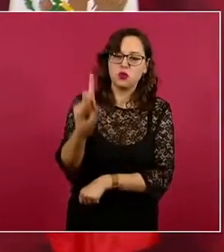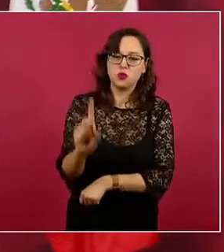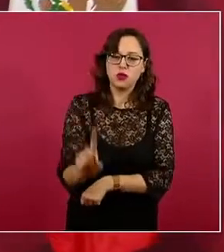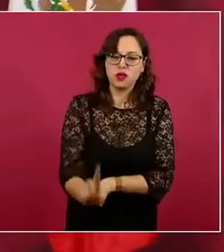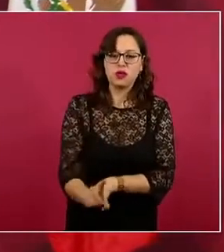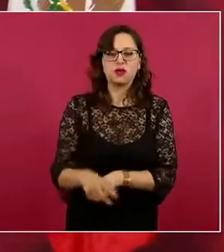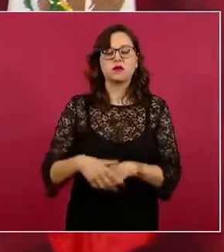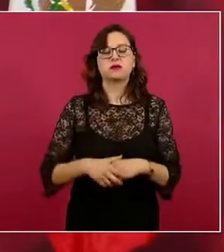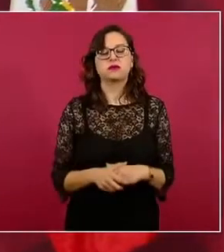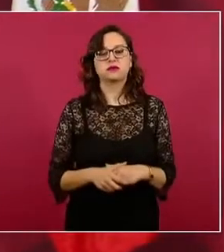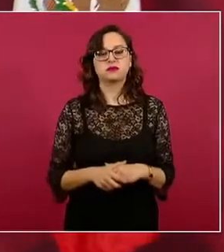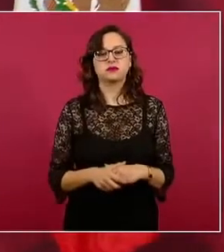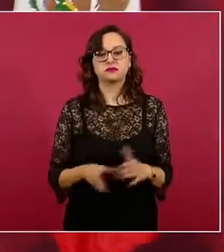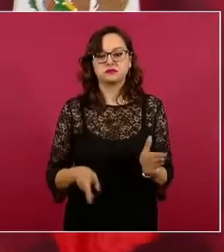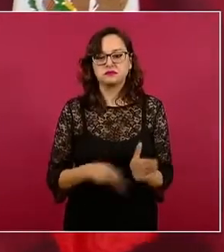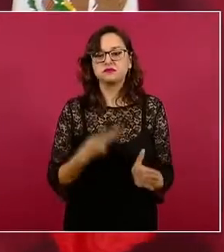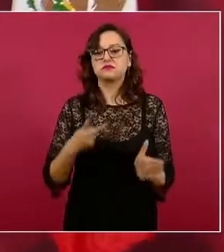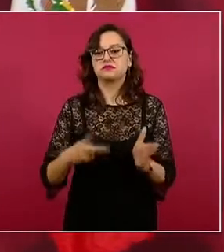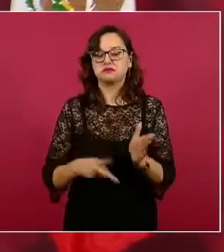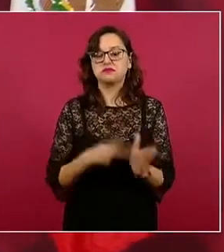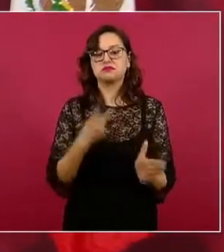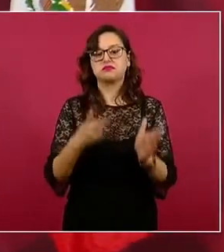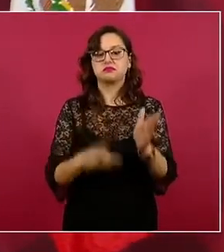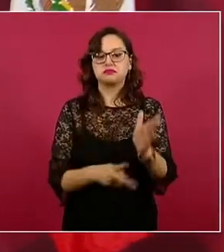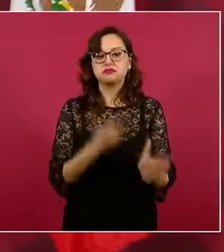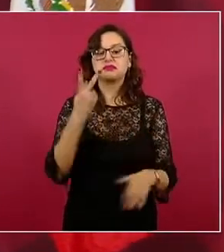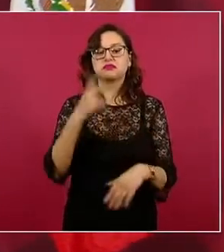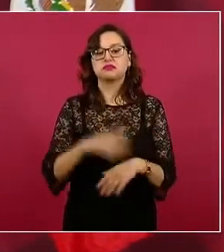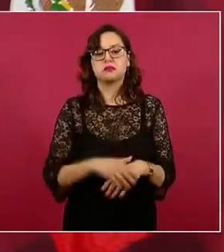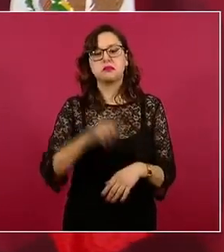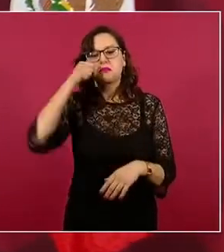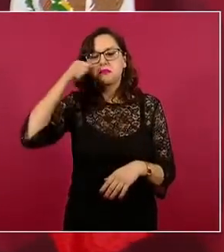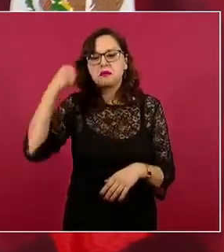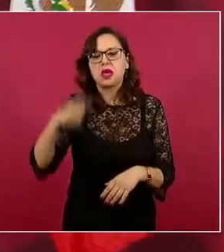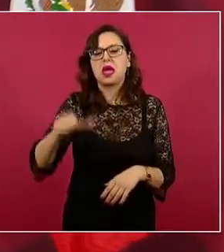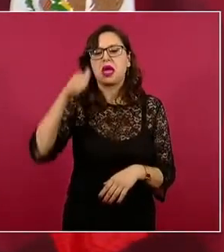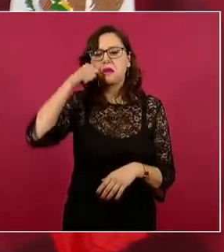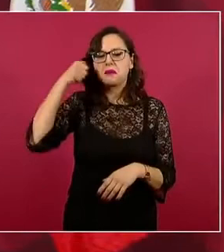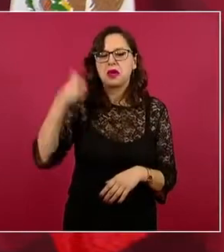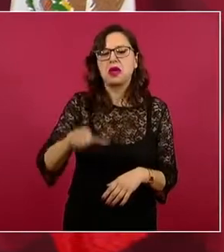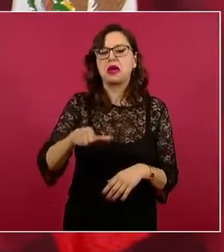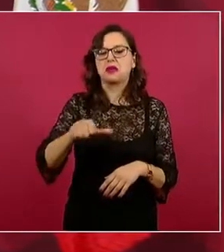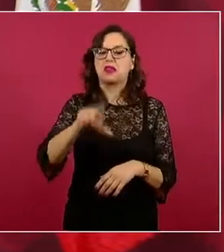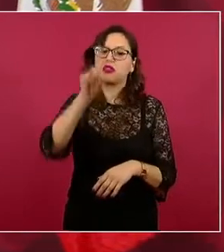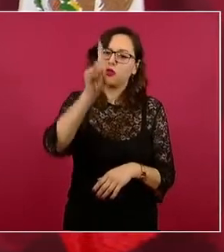de nuevo el marcador en cero y volver a pecar. O sea,